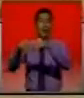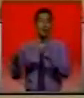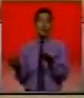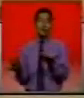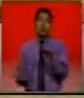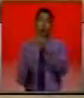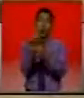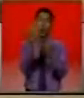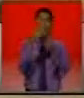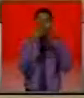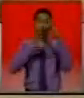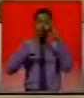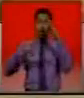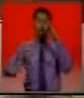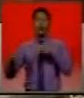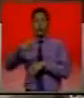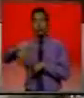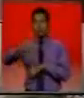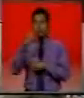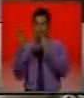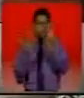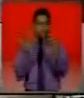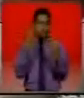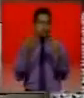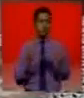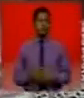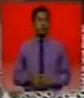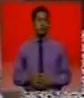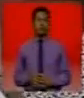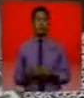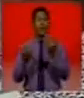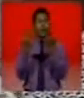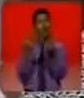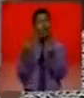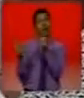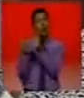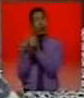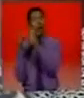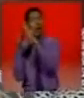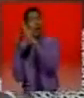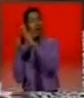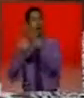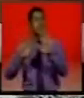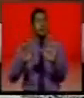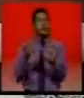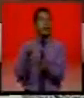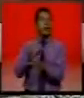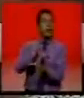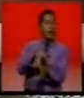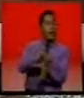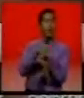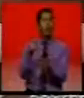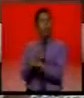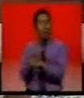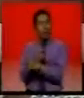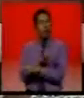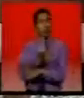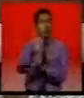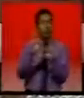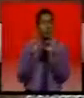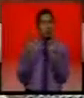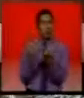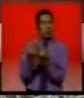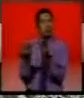refugios. Todos quieren estar al lado de sus casas, pero están asumiendo riesgos y poniendo en riesgo a su